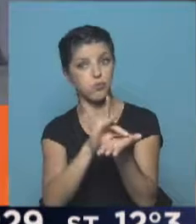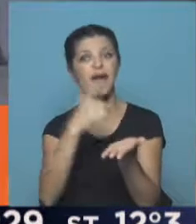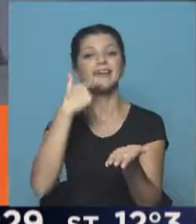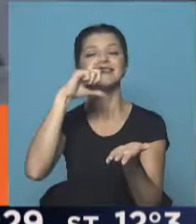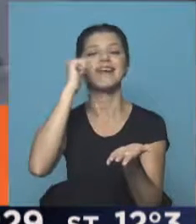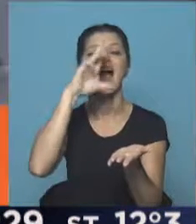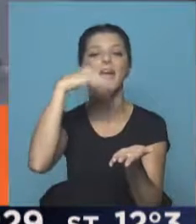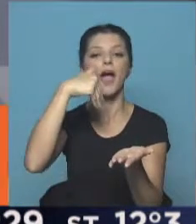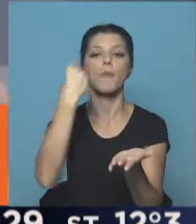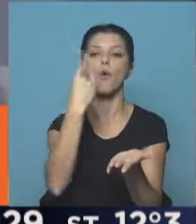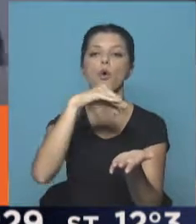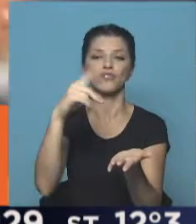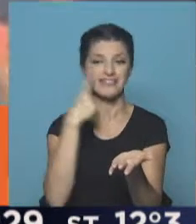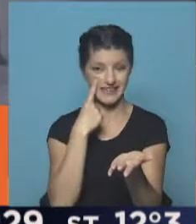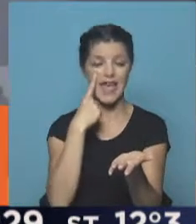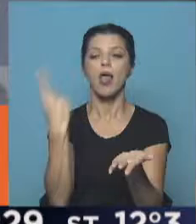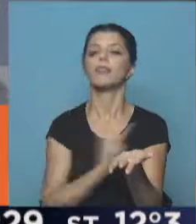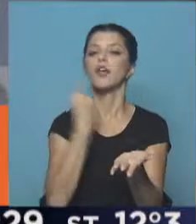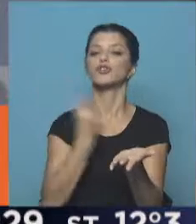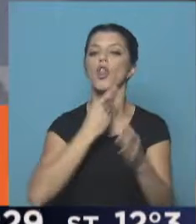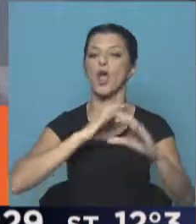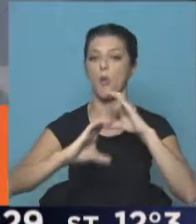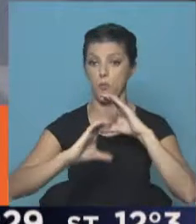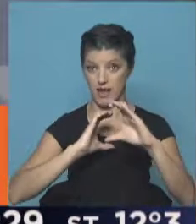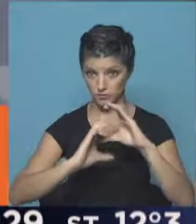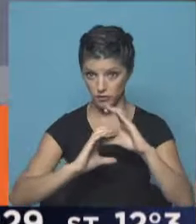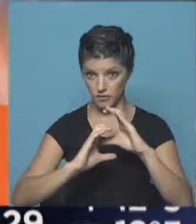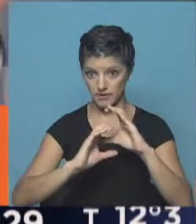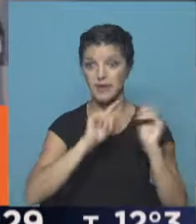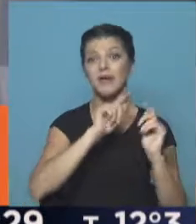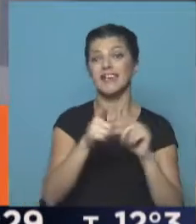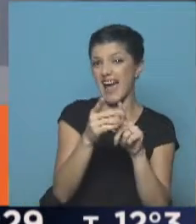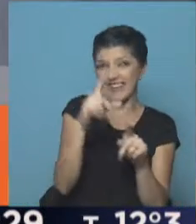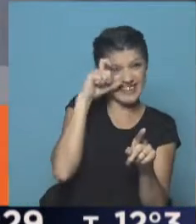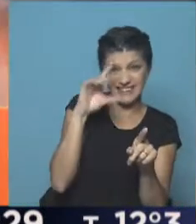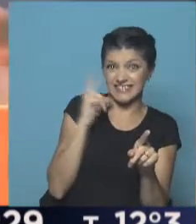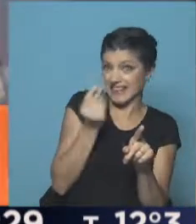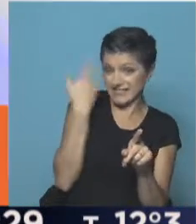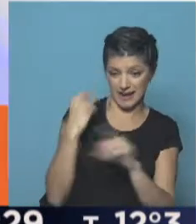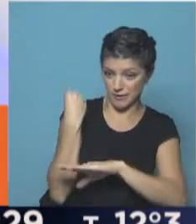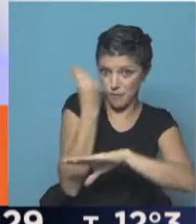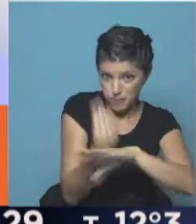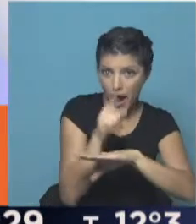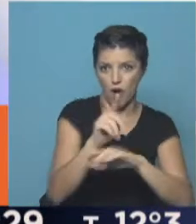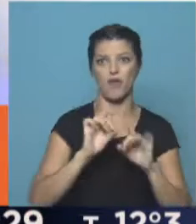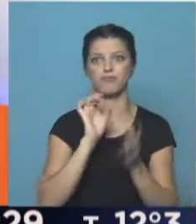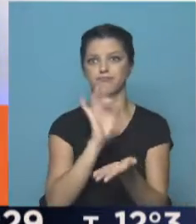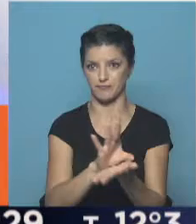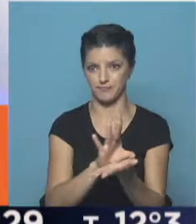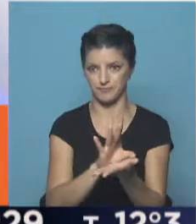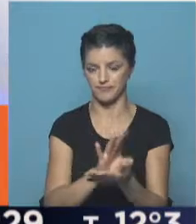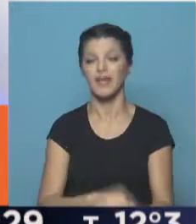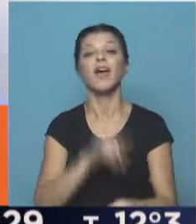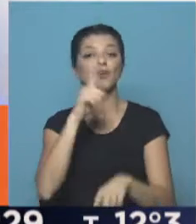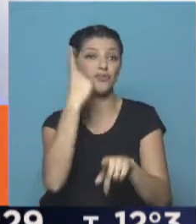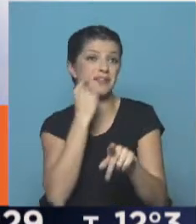el flamante director de comunicaciones de la Casa Blanca, que había asumido hace recién 10 días. Durante su corta